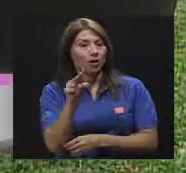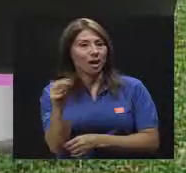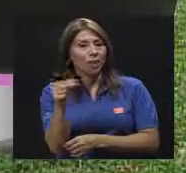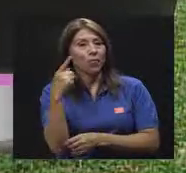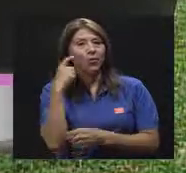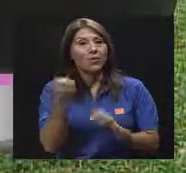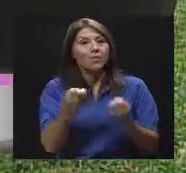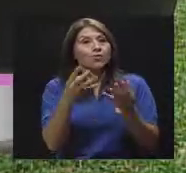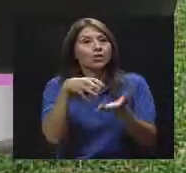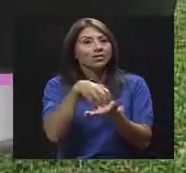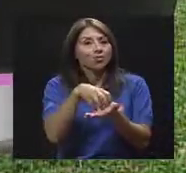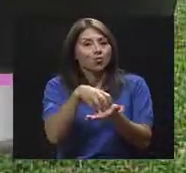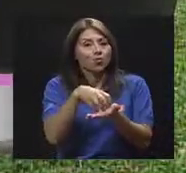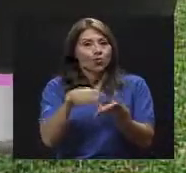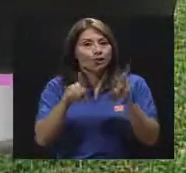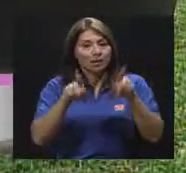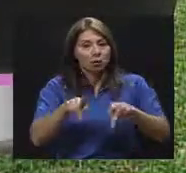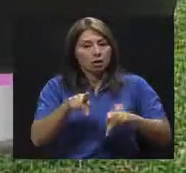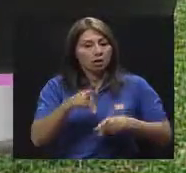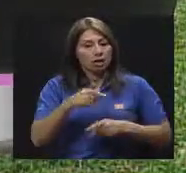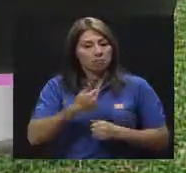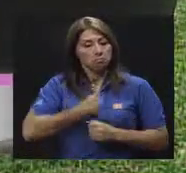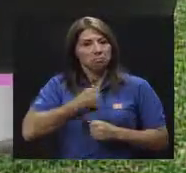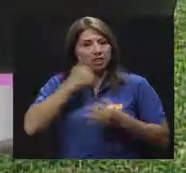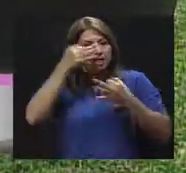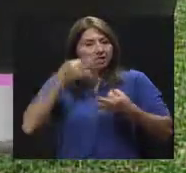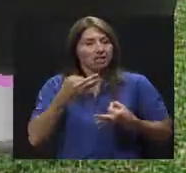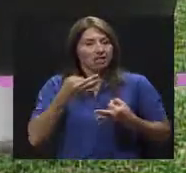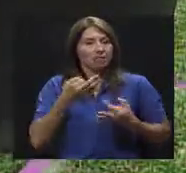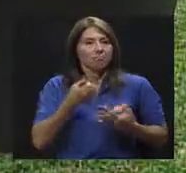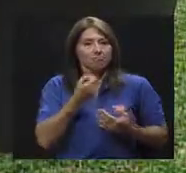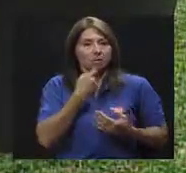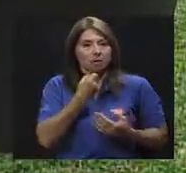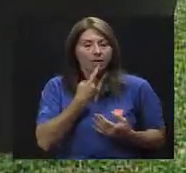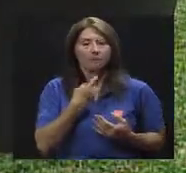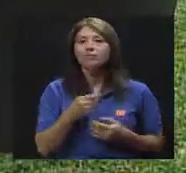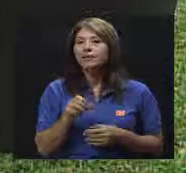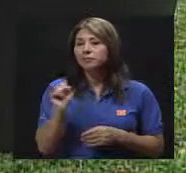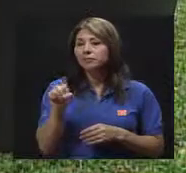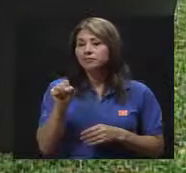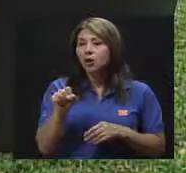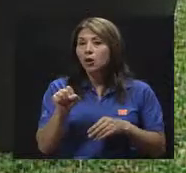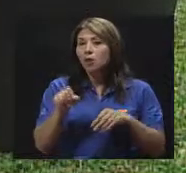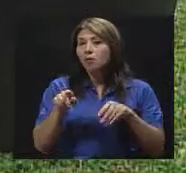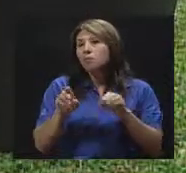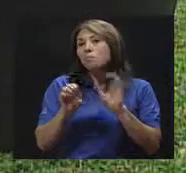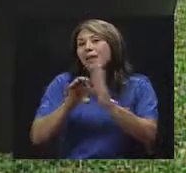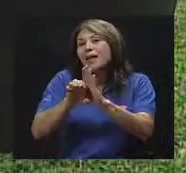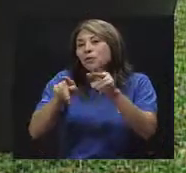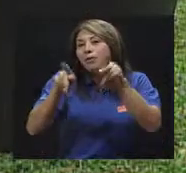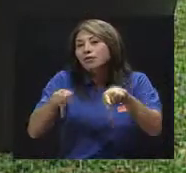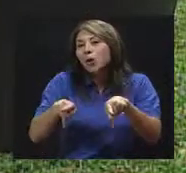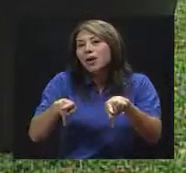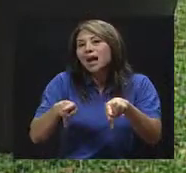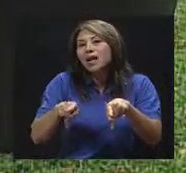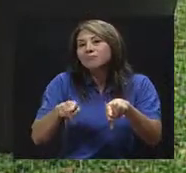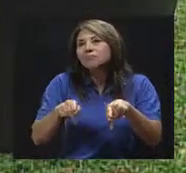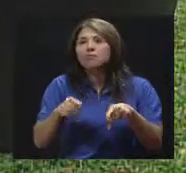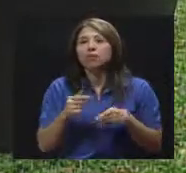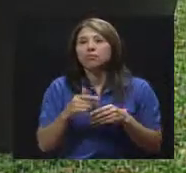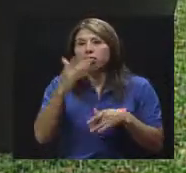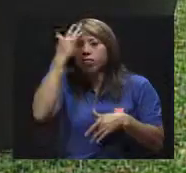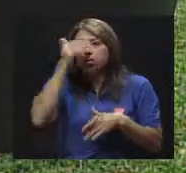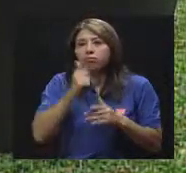muchas dudas entonces otra vez sobre la automedicación. Ok, una persona puede buscar en Google, por ejemplo, para